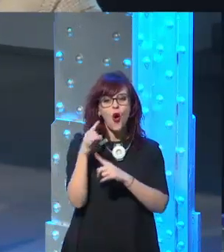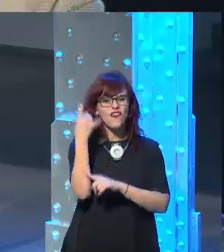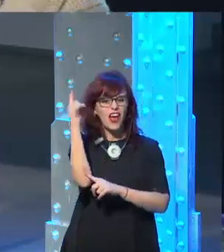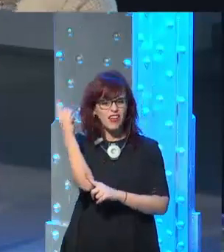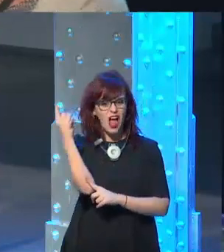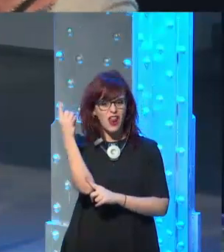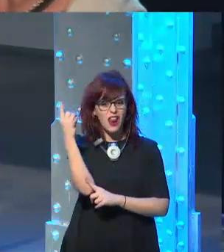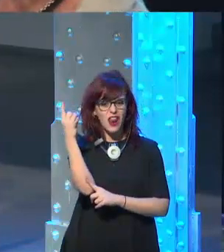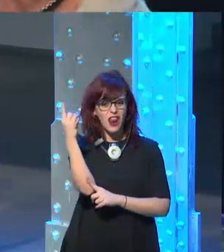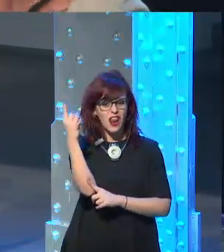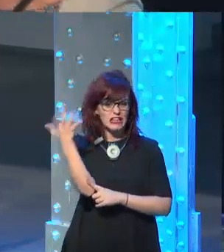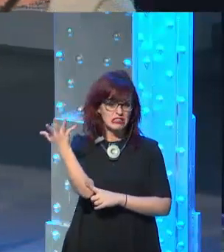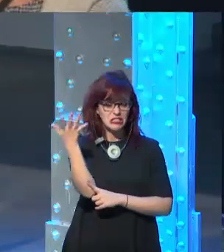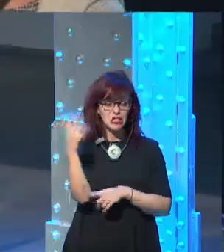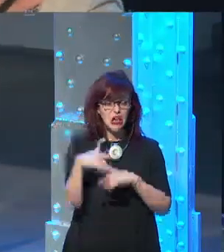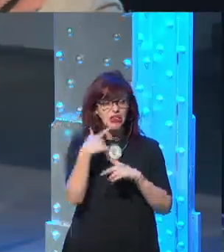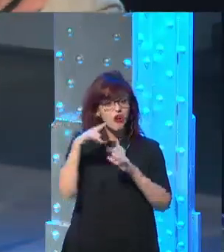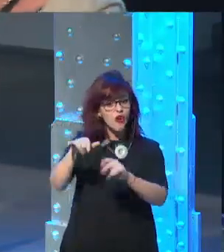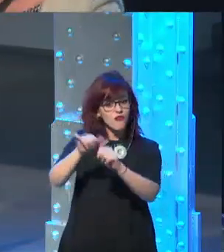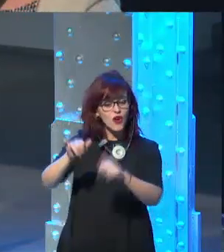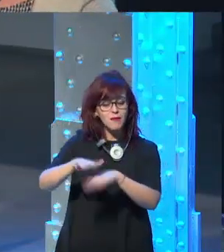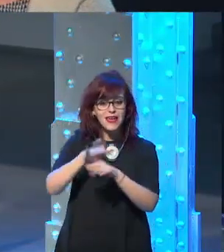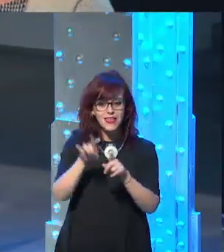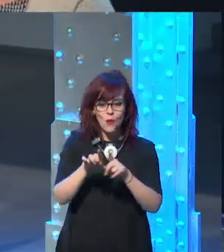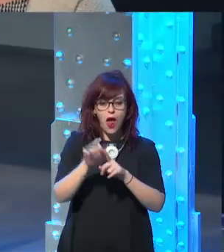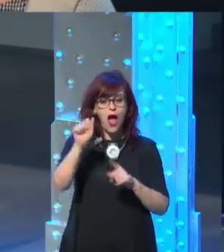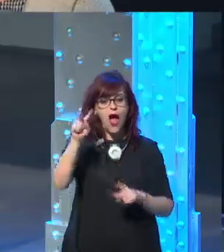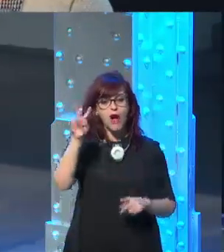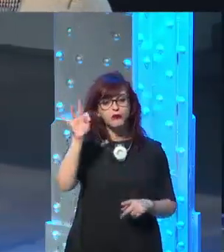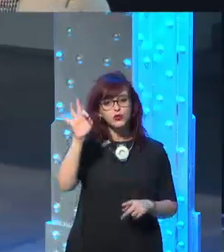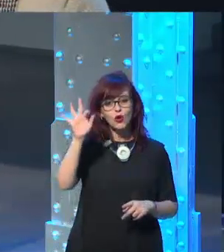vegetal. Y yo le dije que esto era exactamente la autofagia.